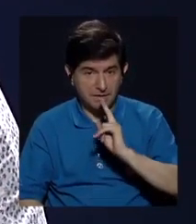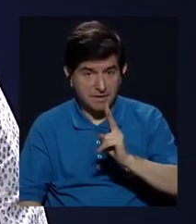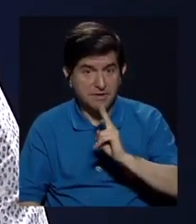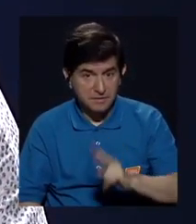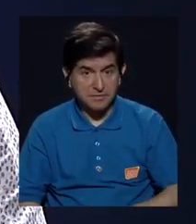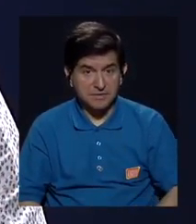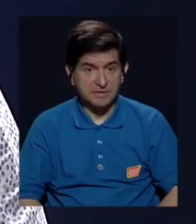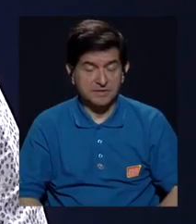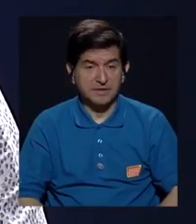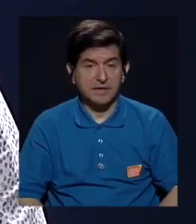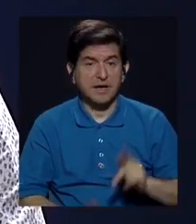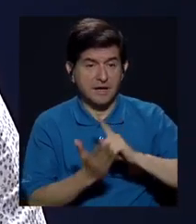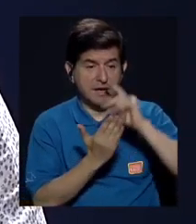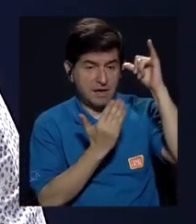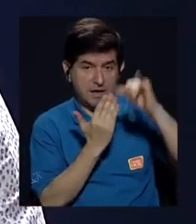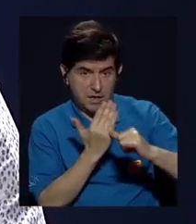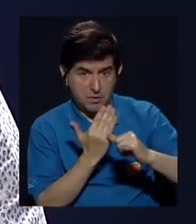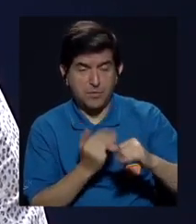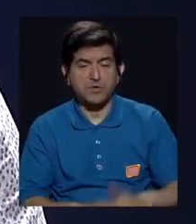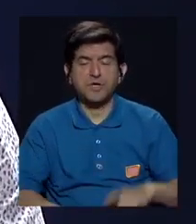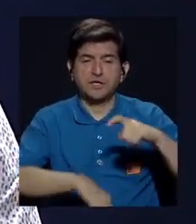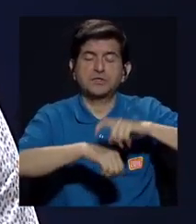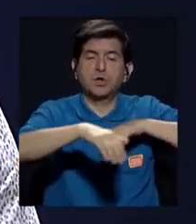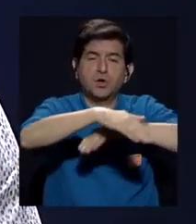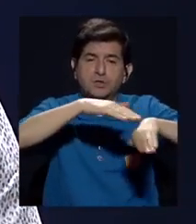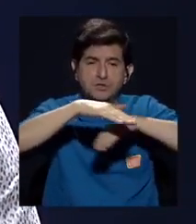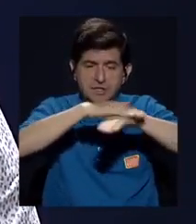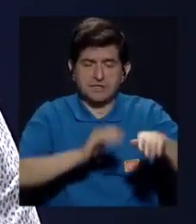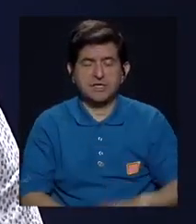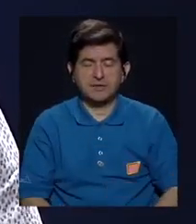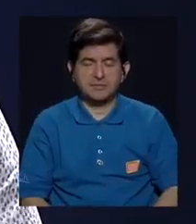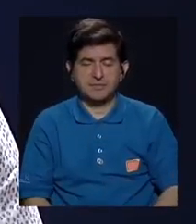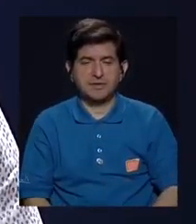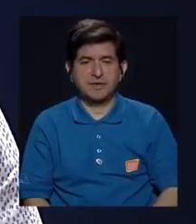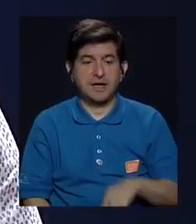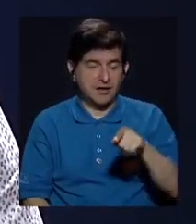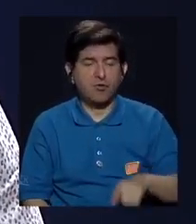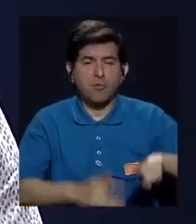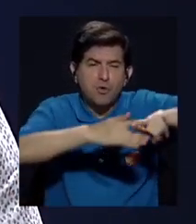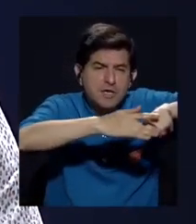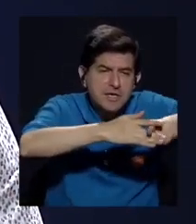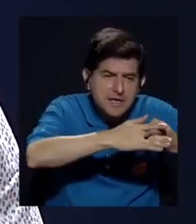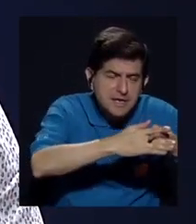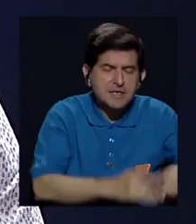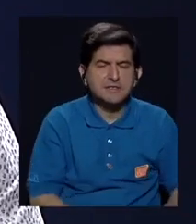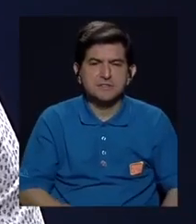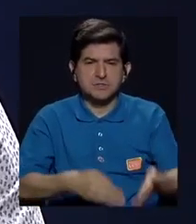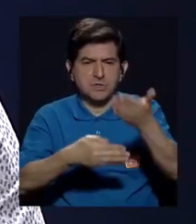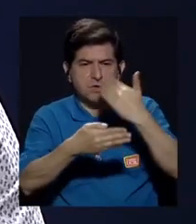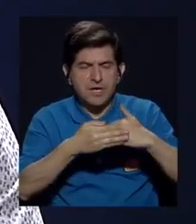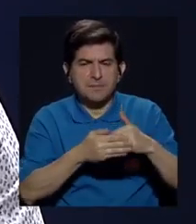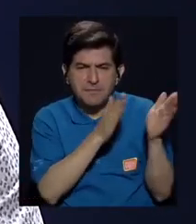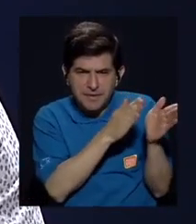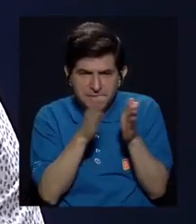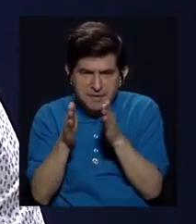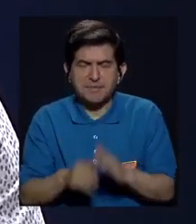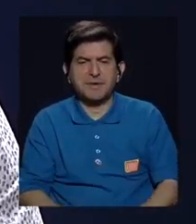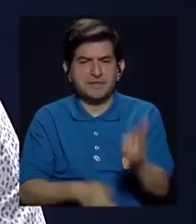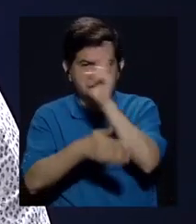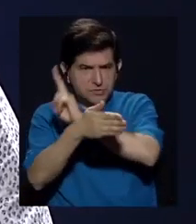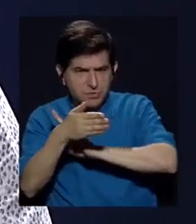Definitivamente el proyecto de la etapa básica como semillero y como preconservatorio del